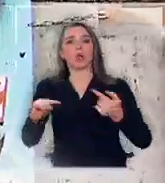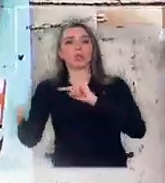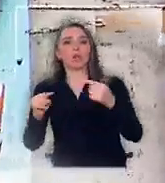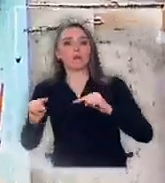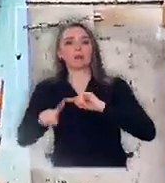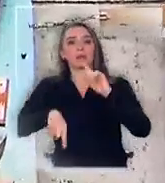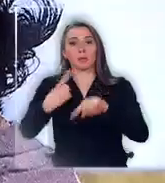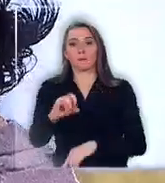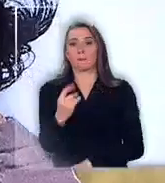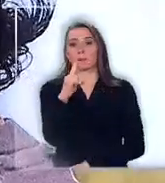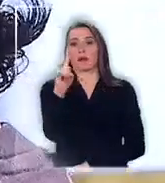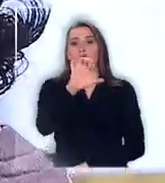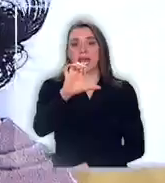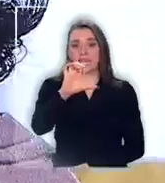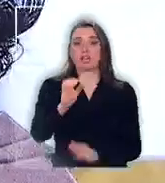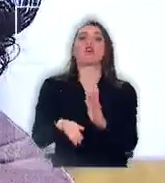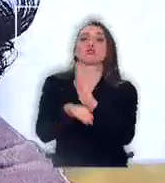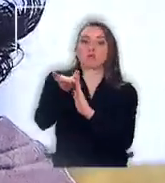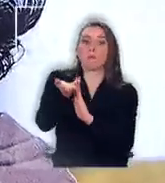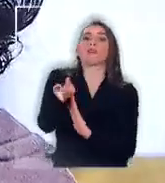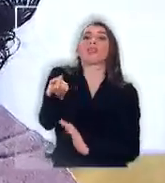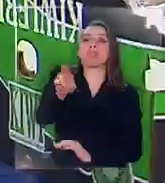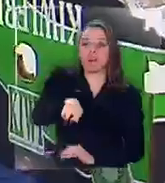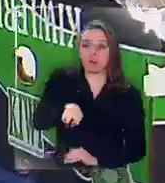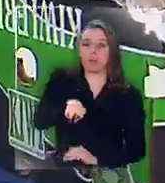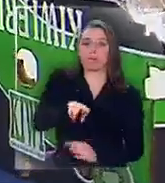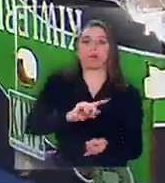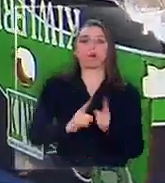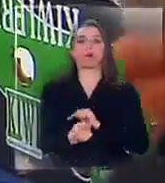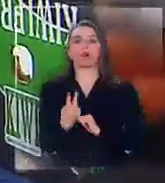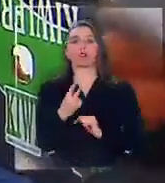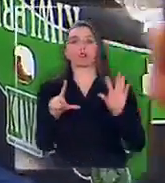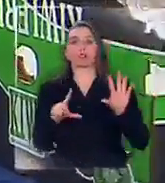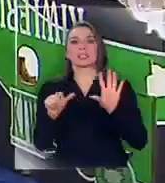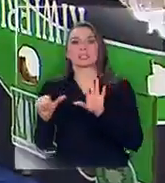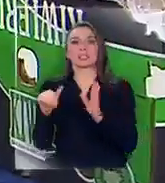próximo 1 de enero volverá a subir, esta vez a los 276 mil pesos.